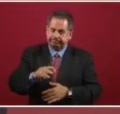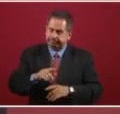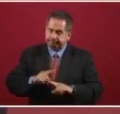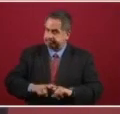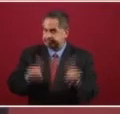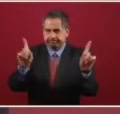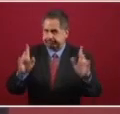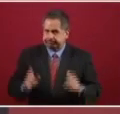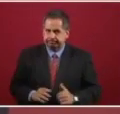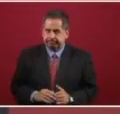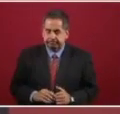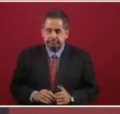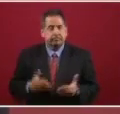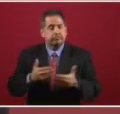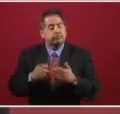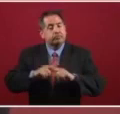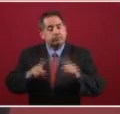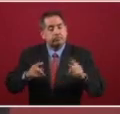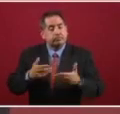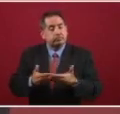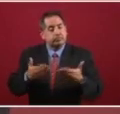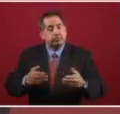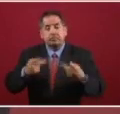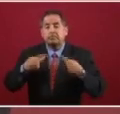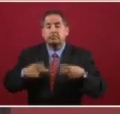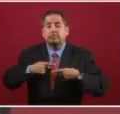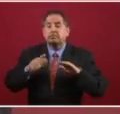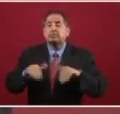Ahora el ciudadano,